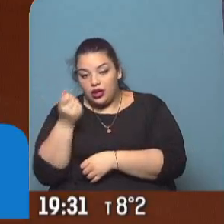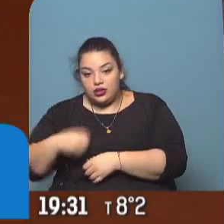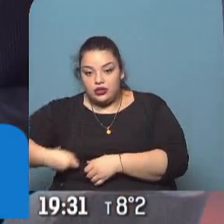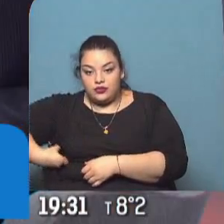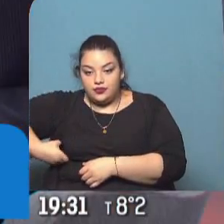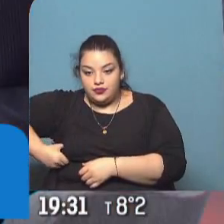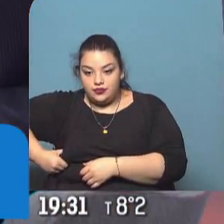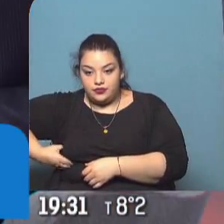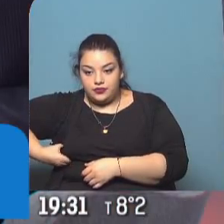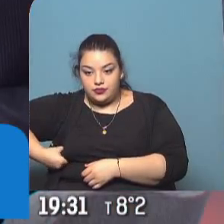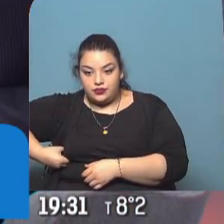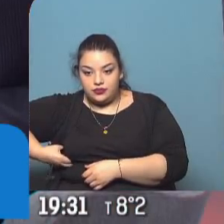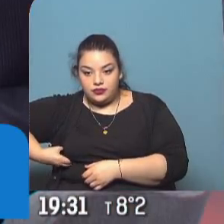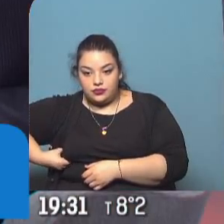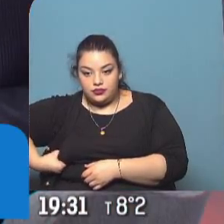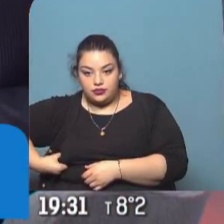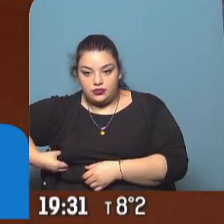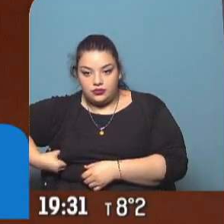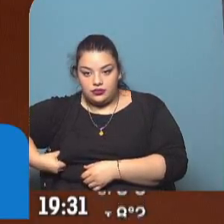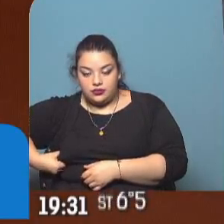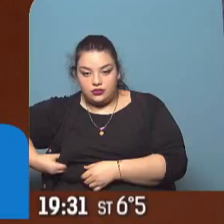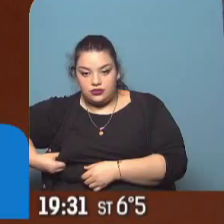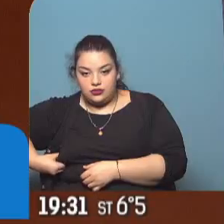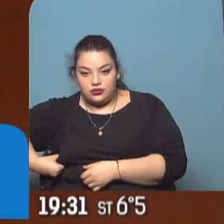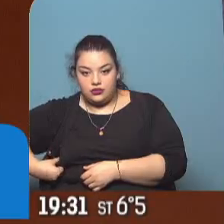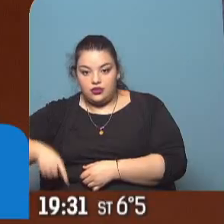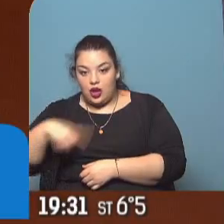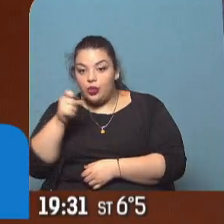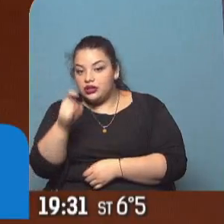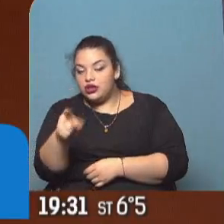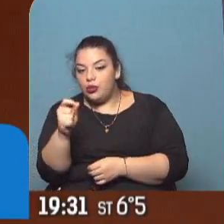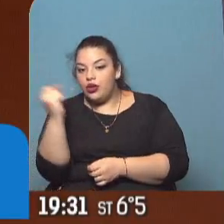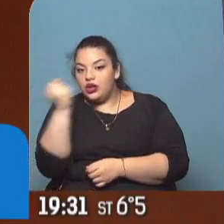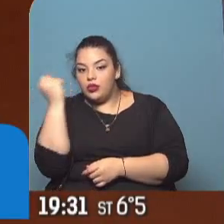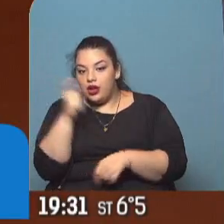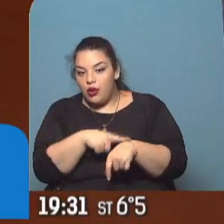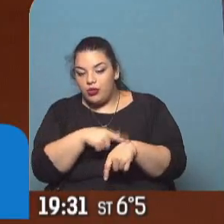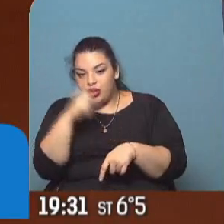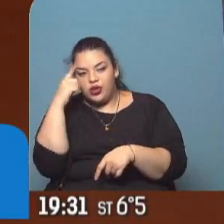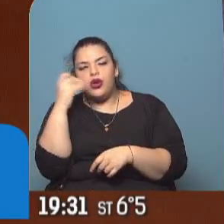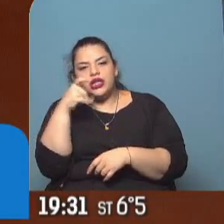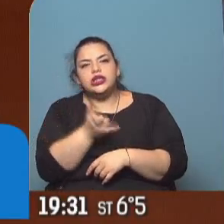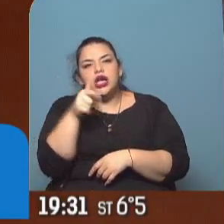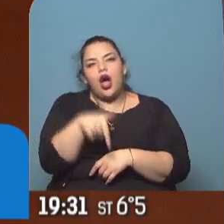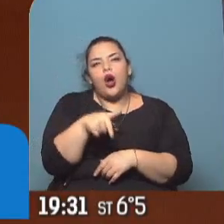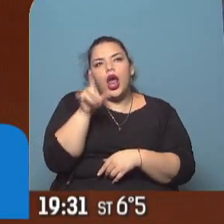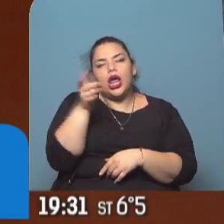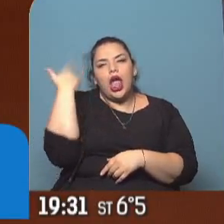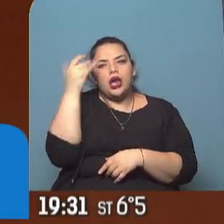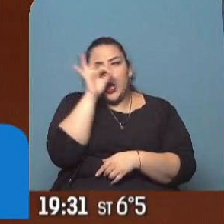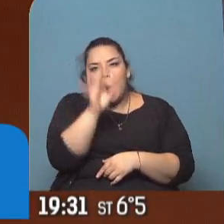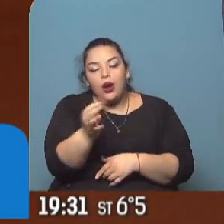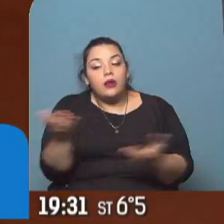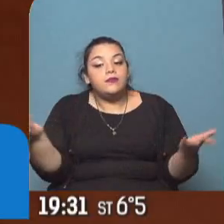mujeres. Y después, en relación a, esto es un punto para mí central a la hora de pensar por qué sí ahora y por qué no se trató antes.